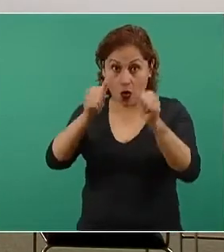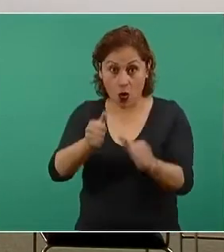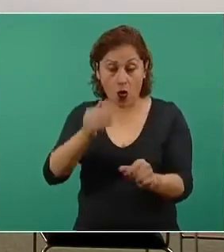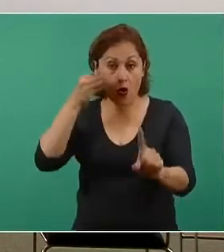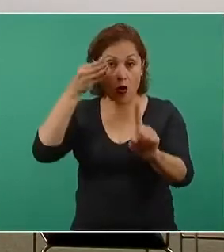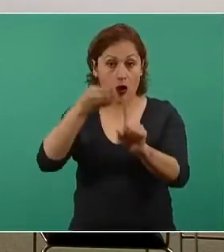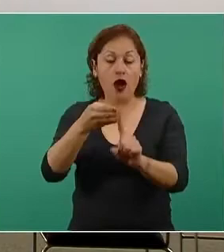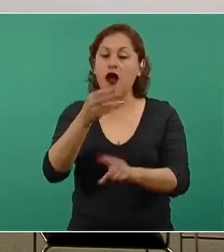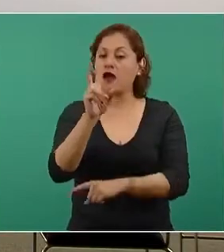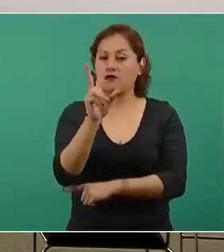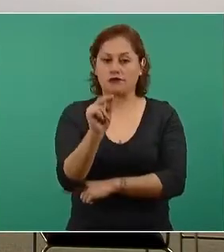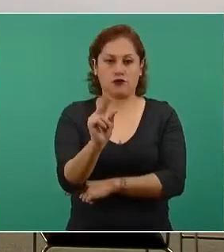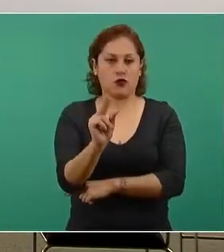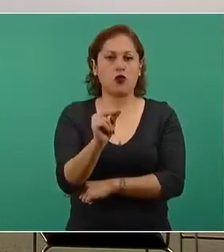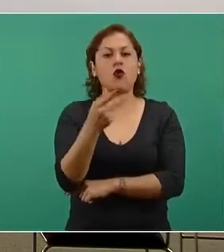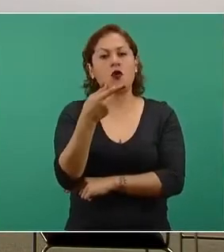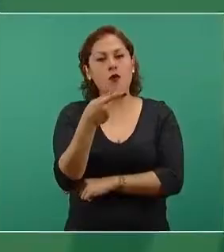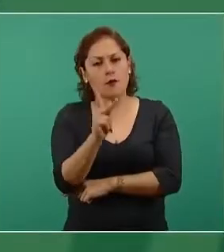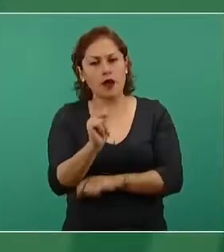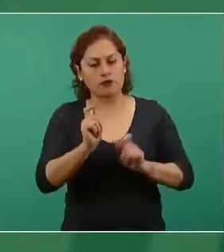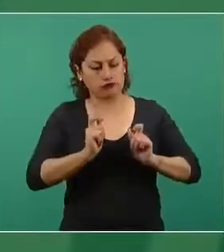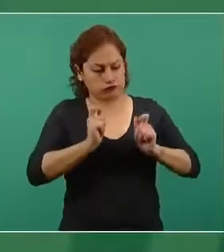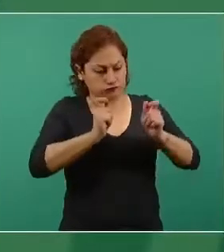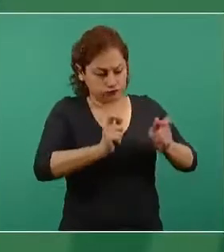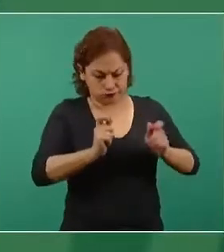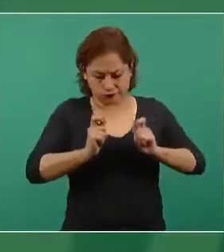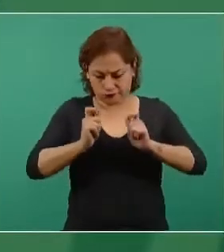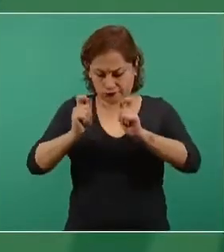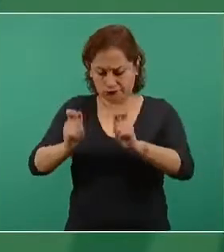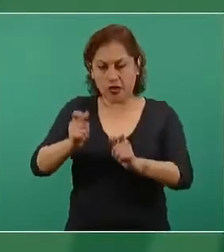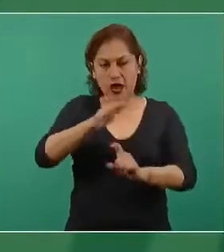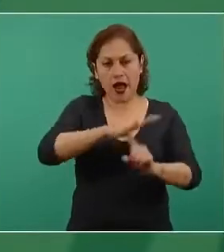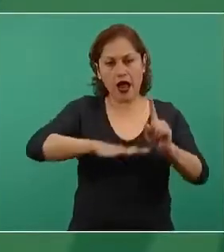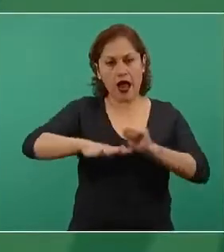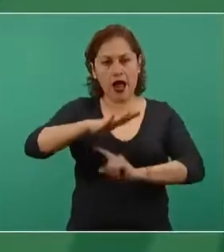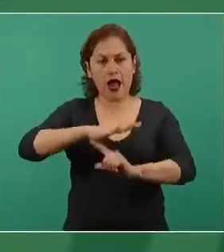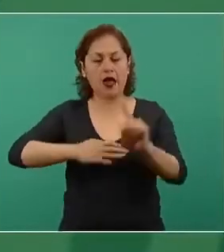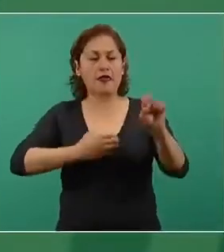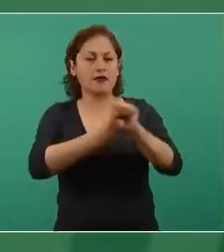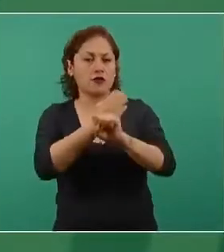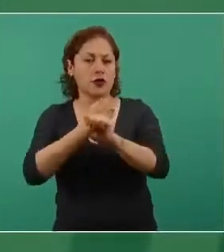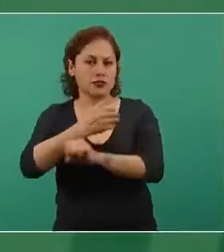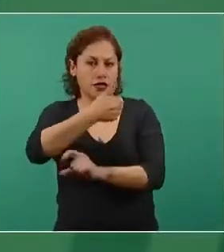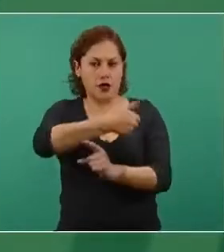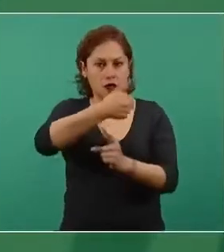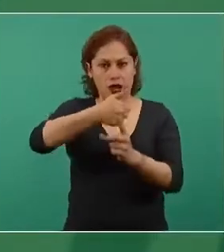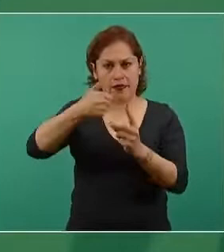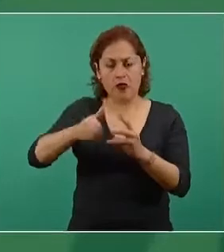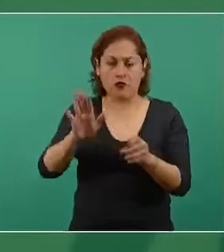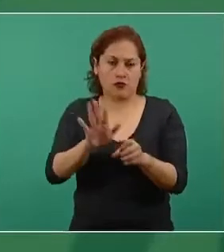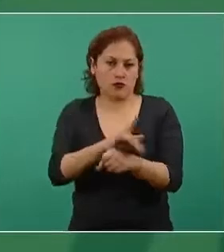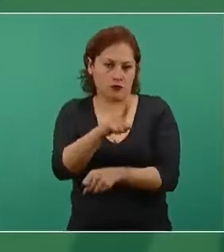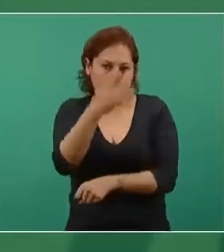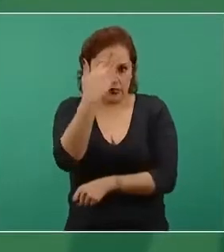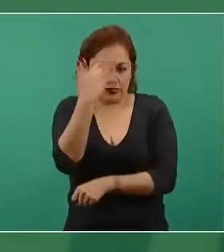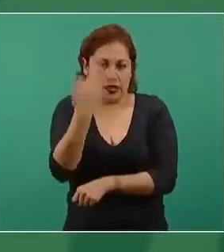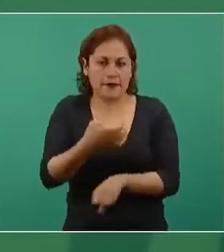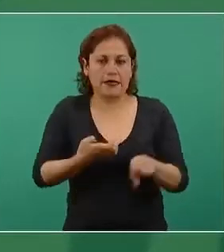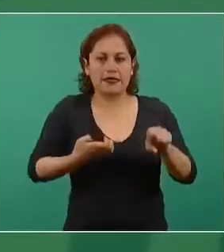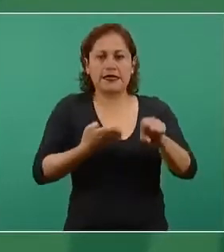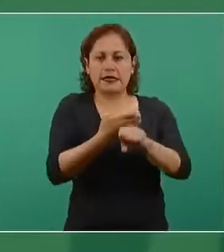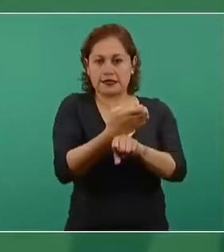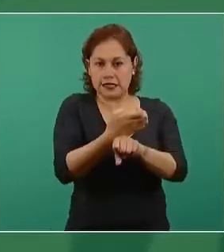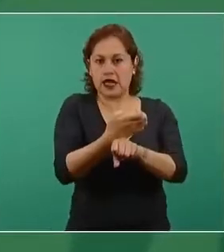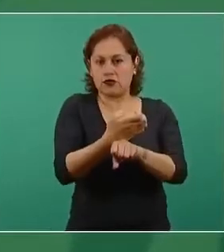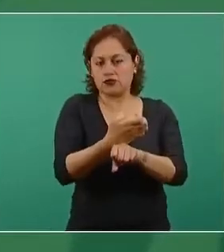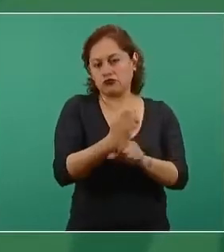planeación, pero sí se le deja al Estado, obviamente, porque por la propia atribución que tiene el Estado de ser autónomo, se le deja al Estado